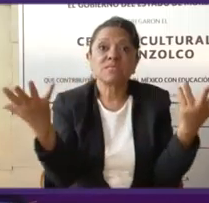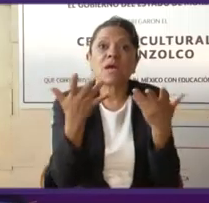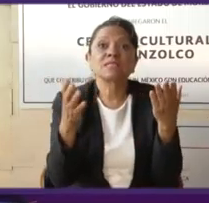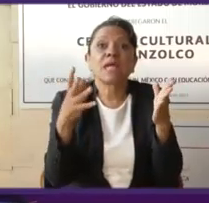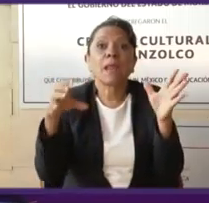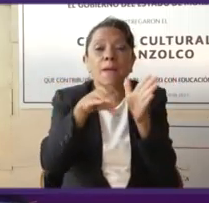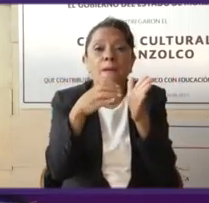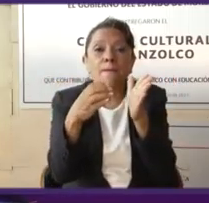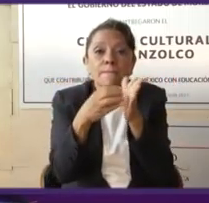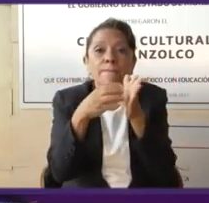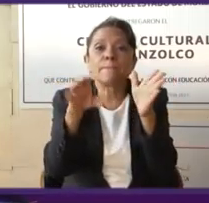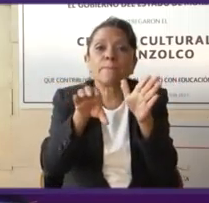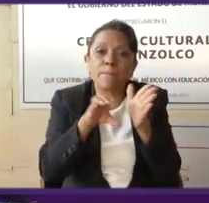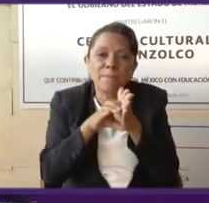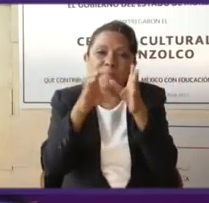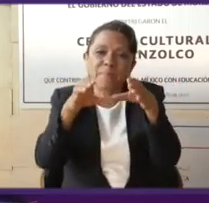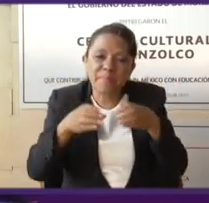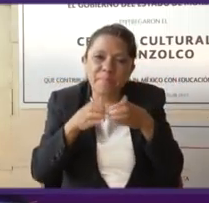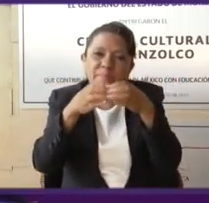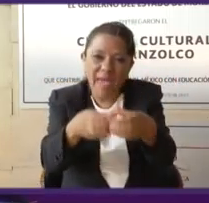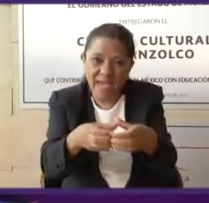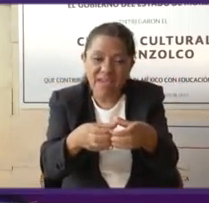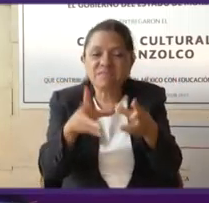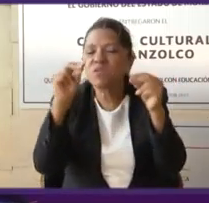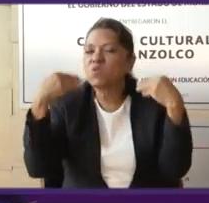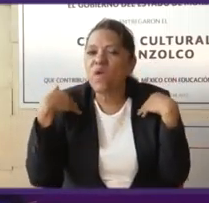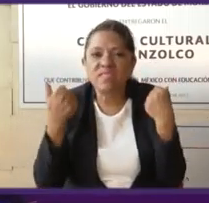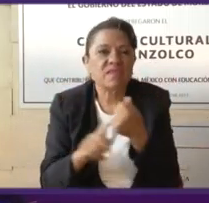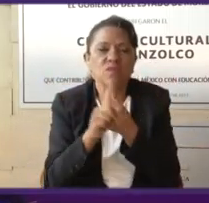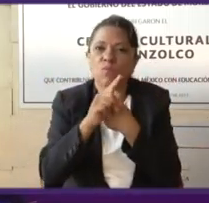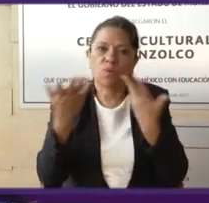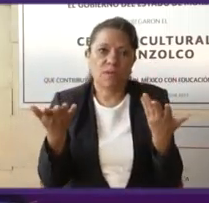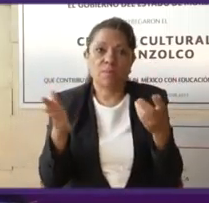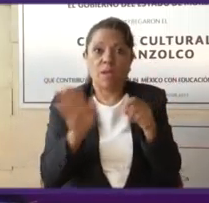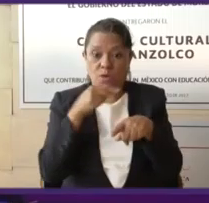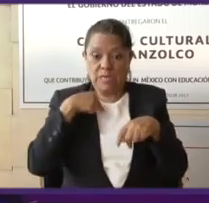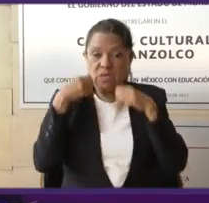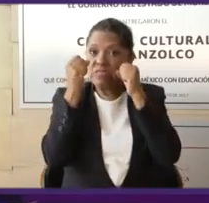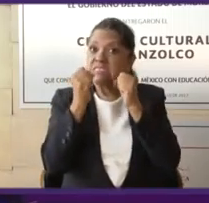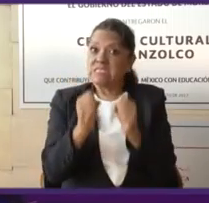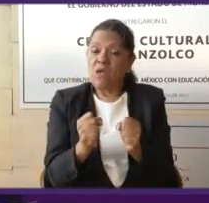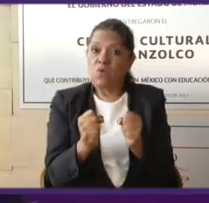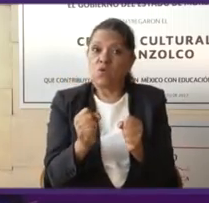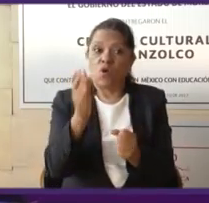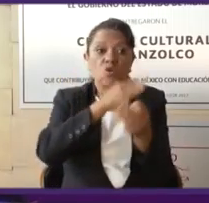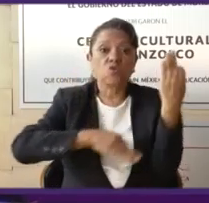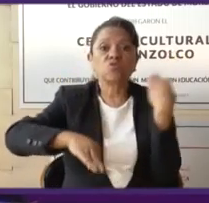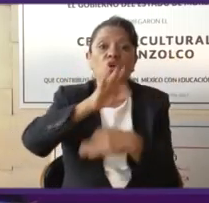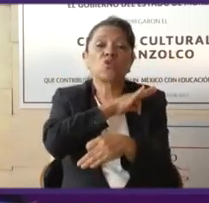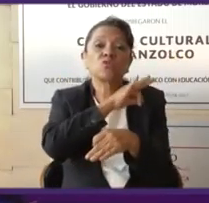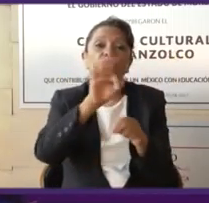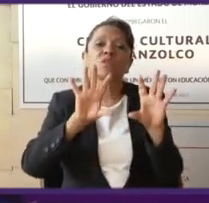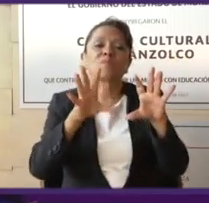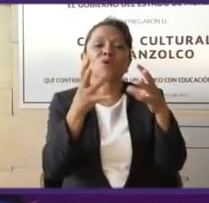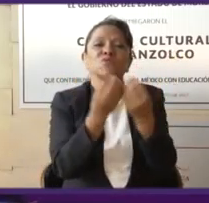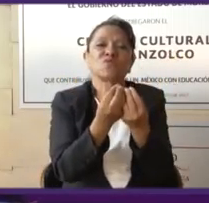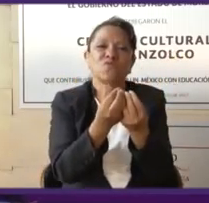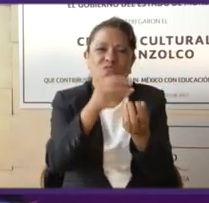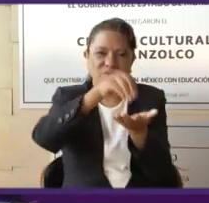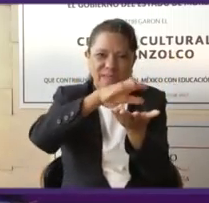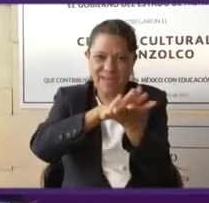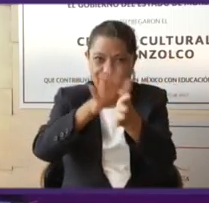que requiero, no voy a entender la problemática. Porque seguro estoy de que todos los que podemos formar ese pacto tenemos